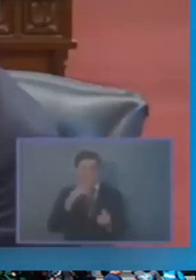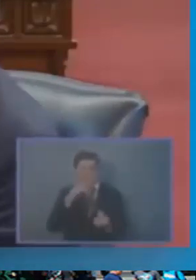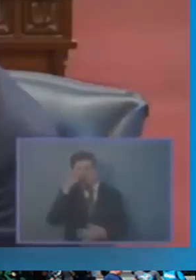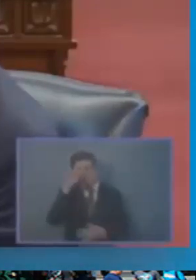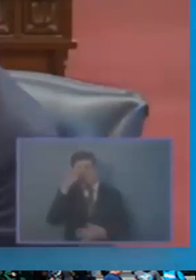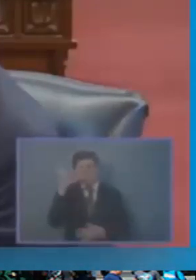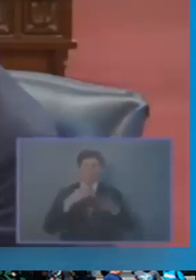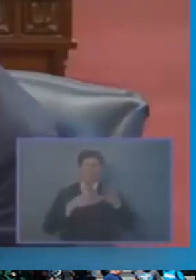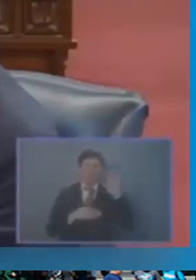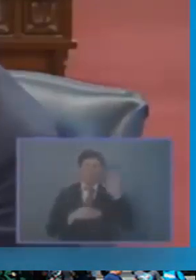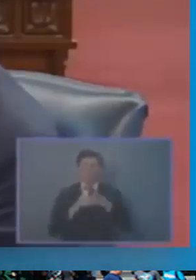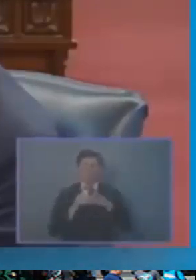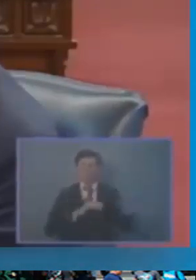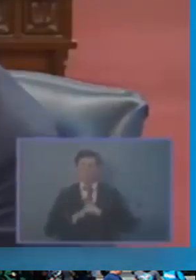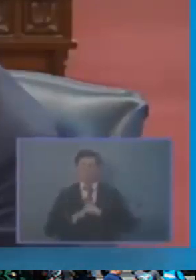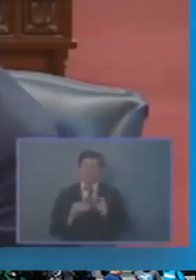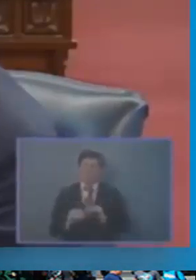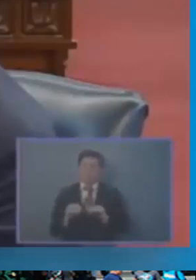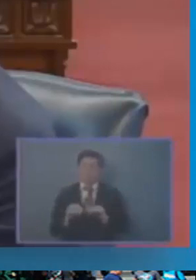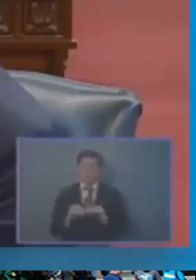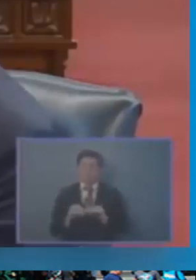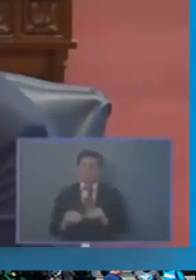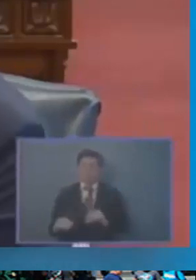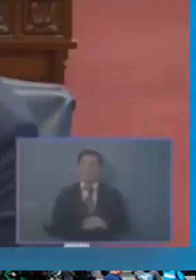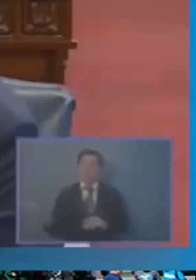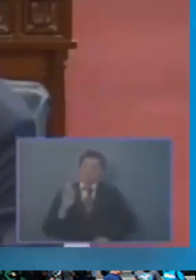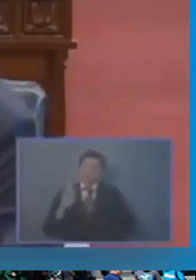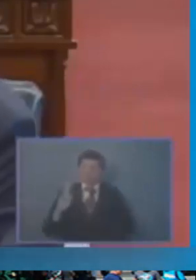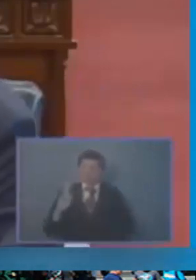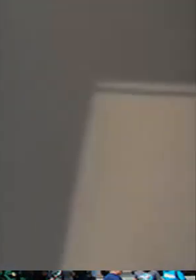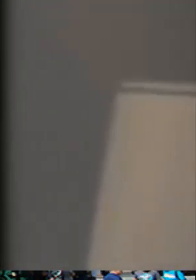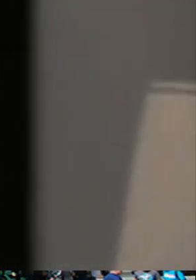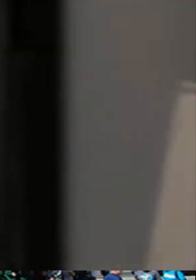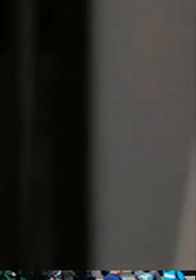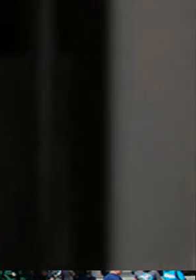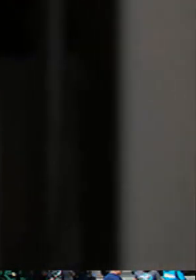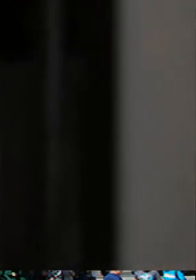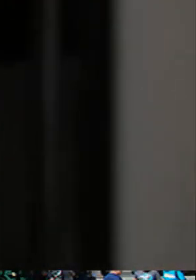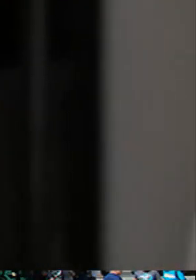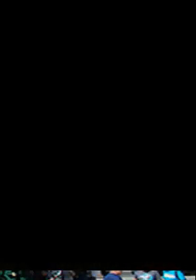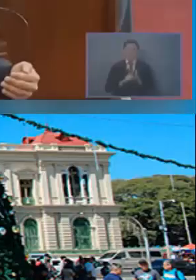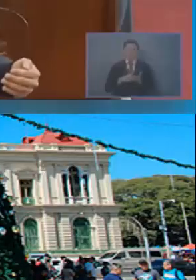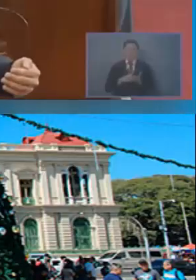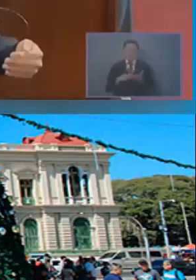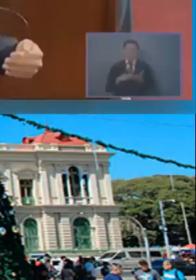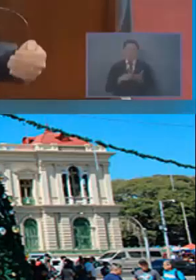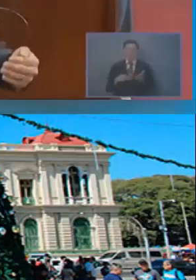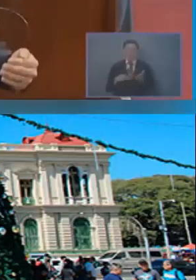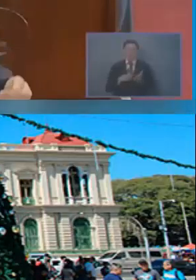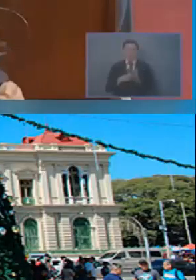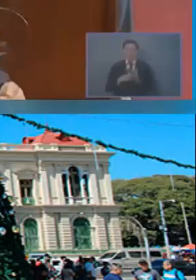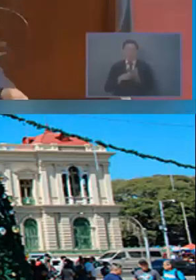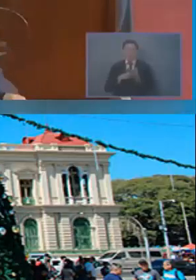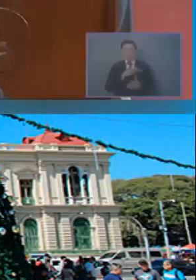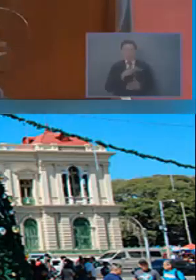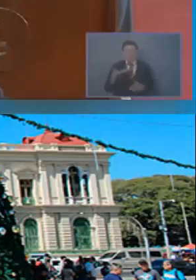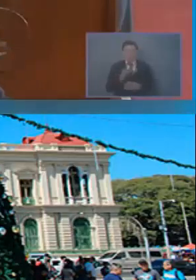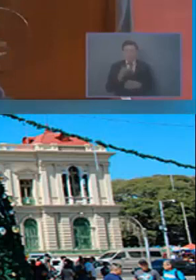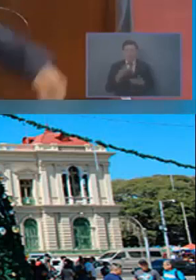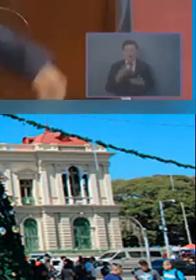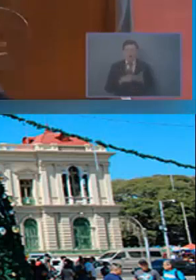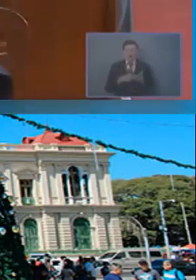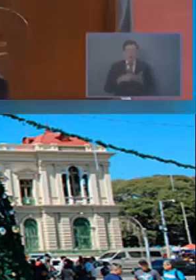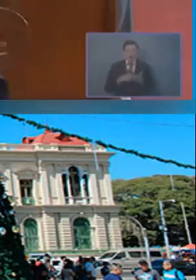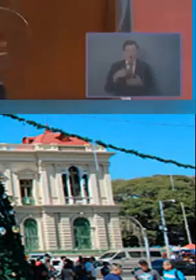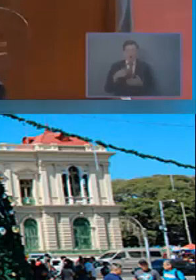campaña y empieza a comportarse como lo mismo de siempre sí señores escriban en los comentarios